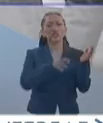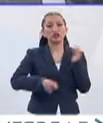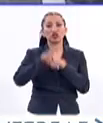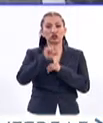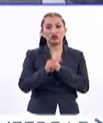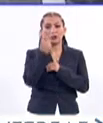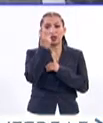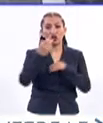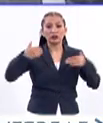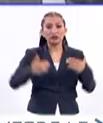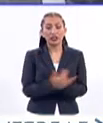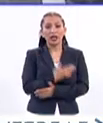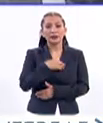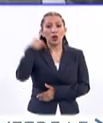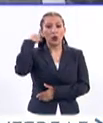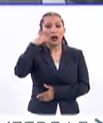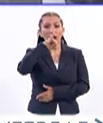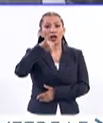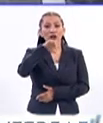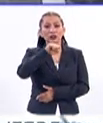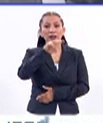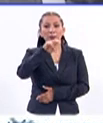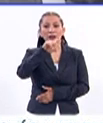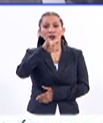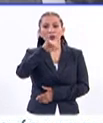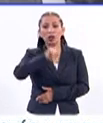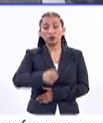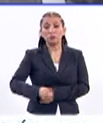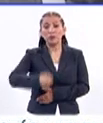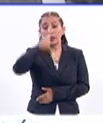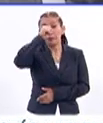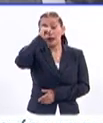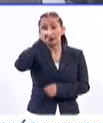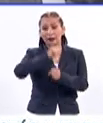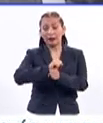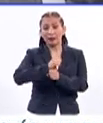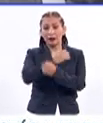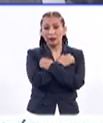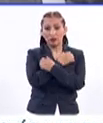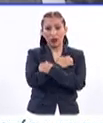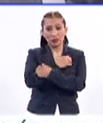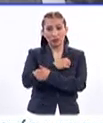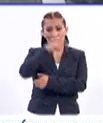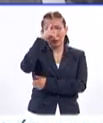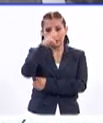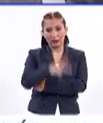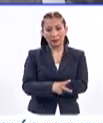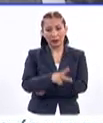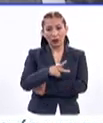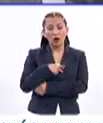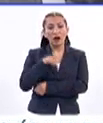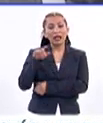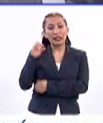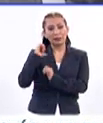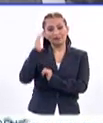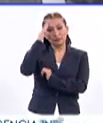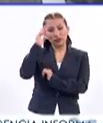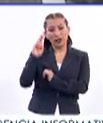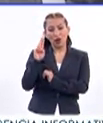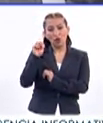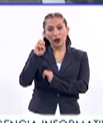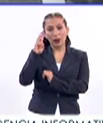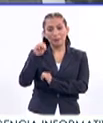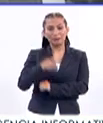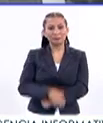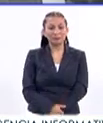En 1882 nace en Oaxaca José Vasconcelos, primer secretario de Educación Pública de México y rector